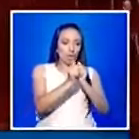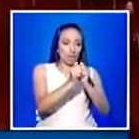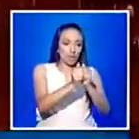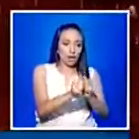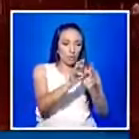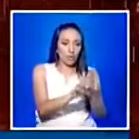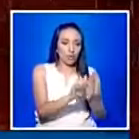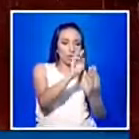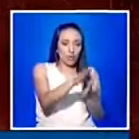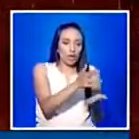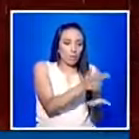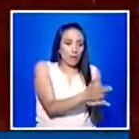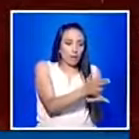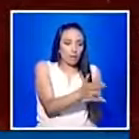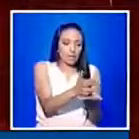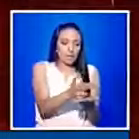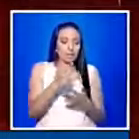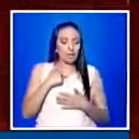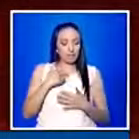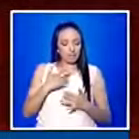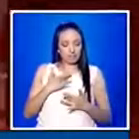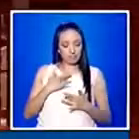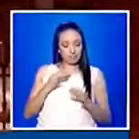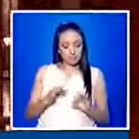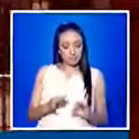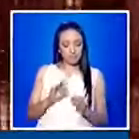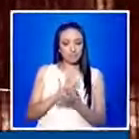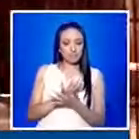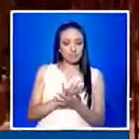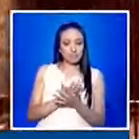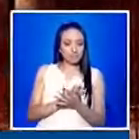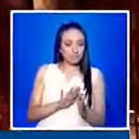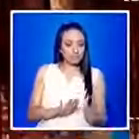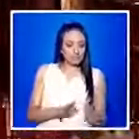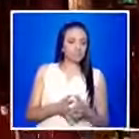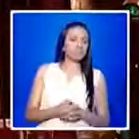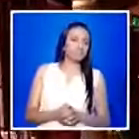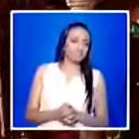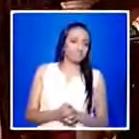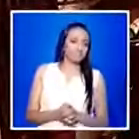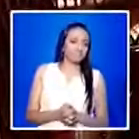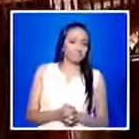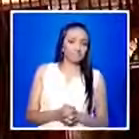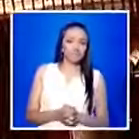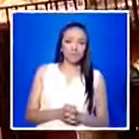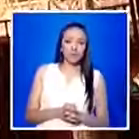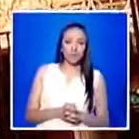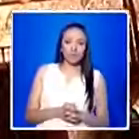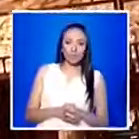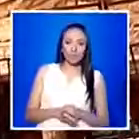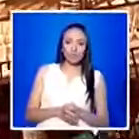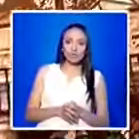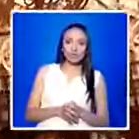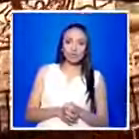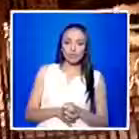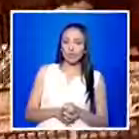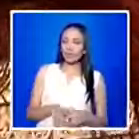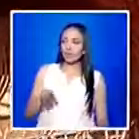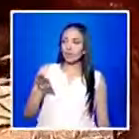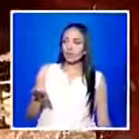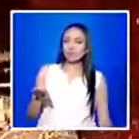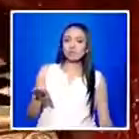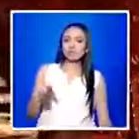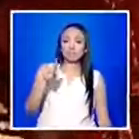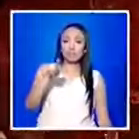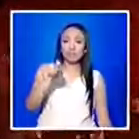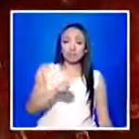los estacionamientos para que sientan toda esa seguridad por parte de nuestro equipo. Así es que, compañeros, vecinos y vecinas pueden